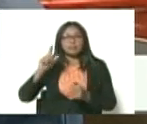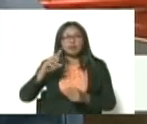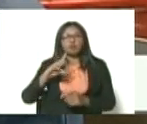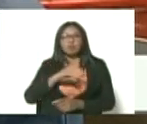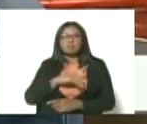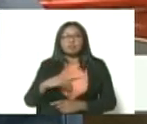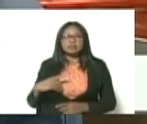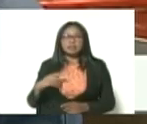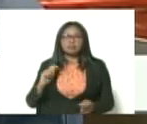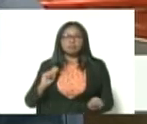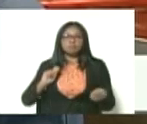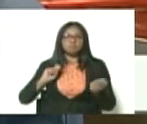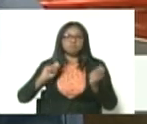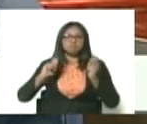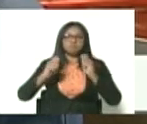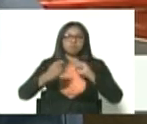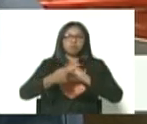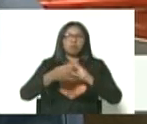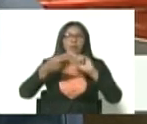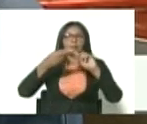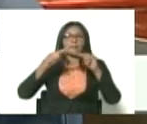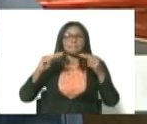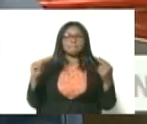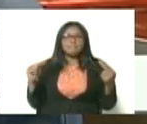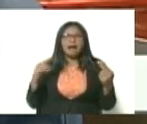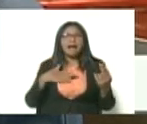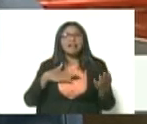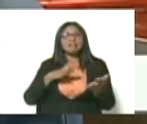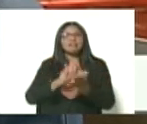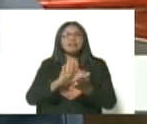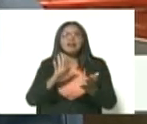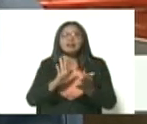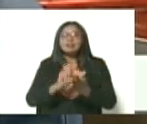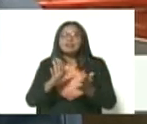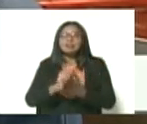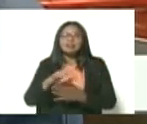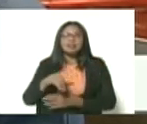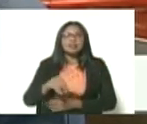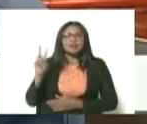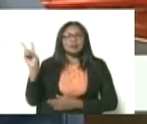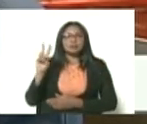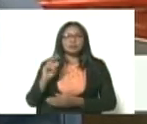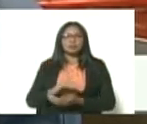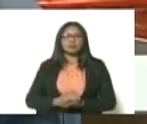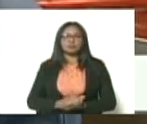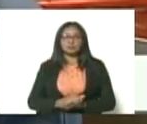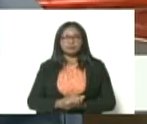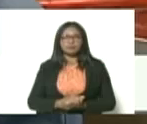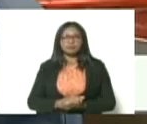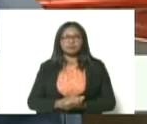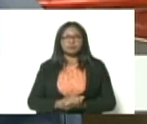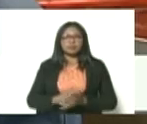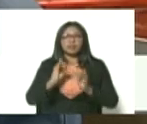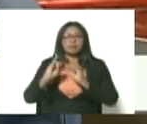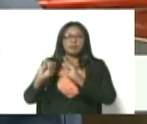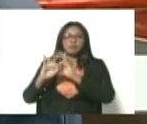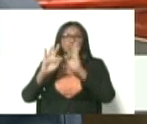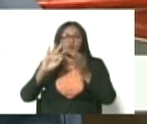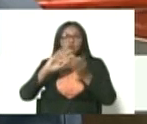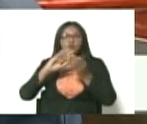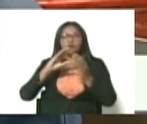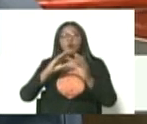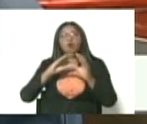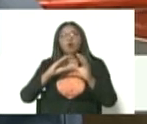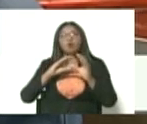una transición pacífica del poder en Venezuela. El mismo comunicado le llamó